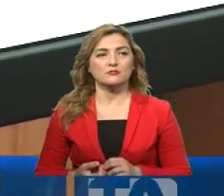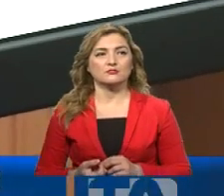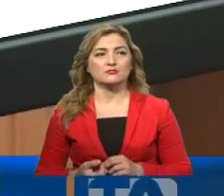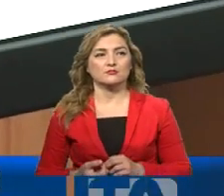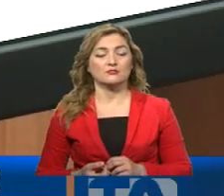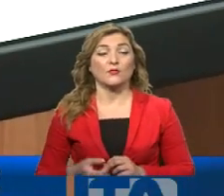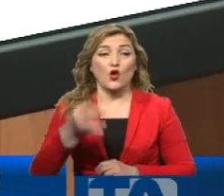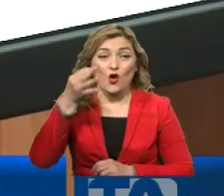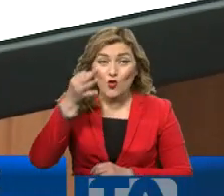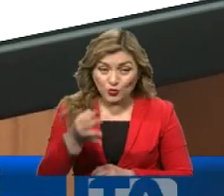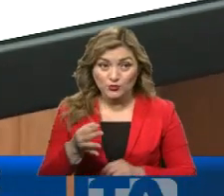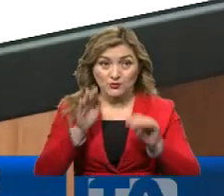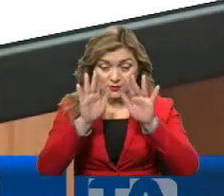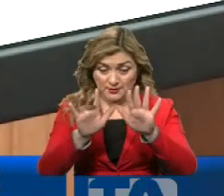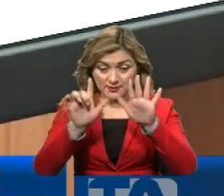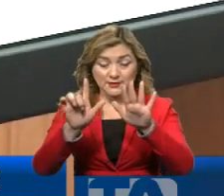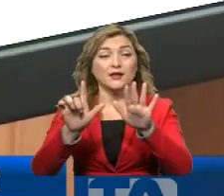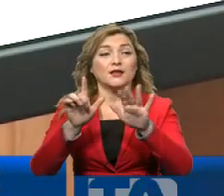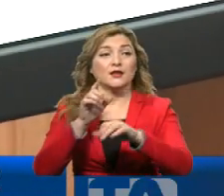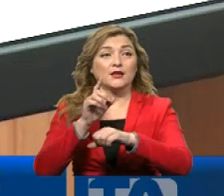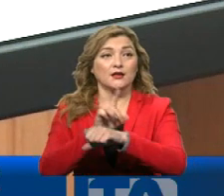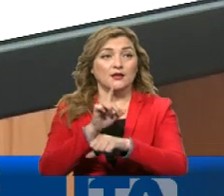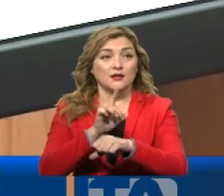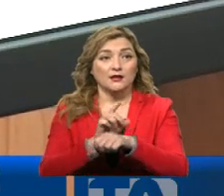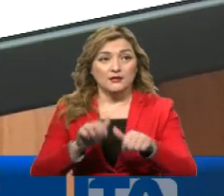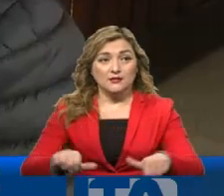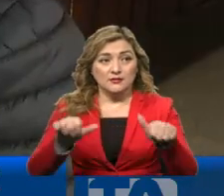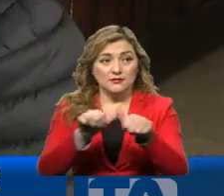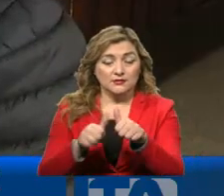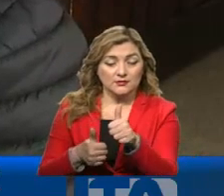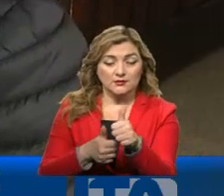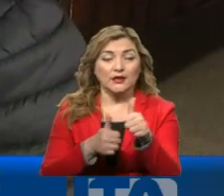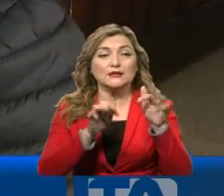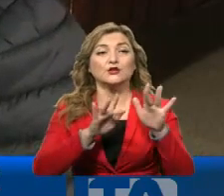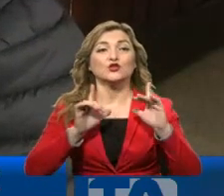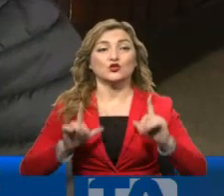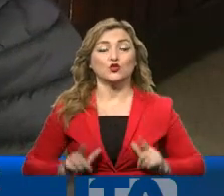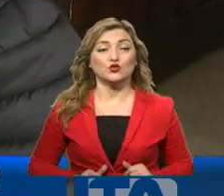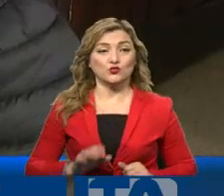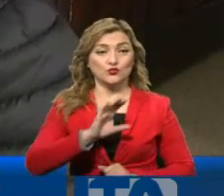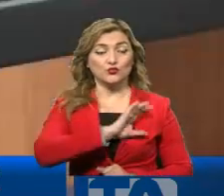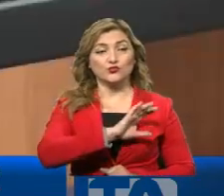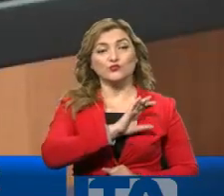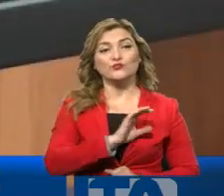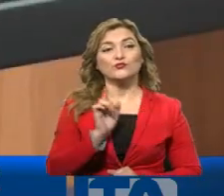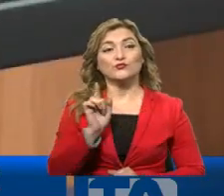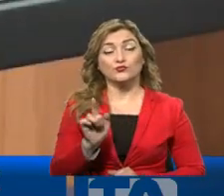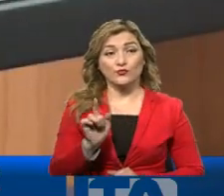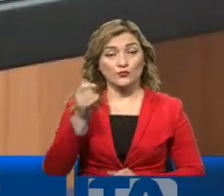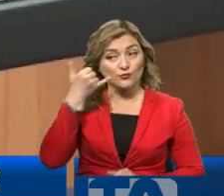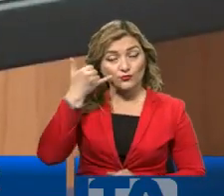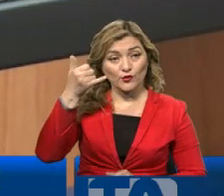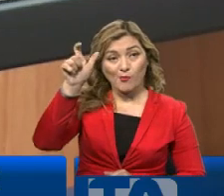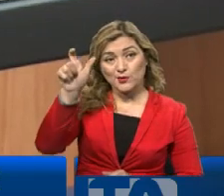Es el momento en que uno de los 17 médicos del área de seguimiento y rastreo de la Secretaría de Salud del municipio de Quito llama a